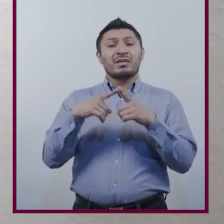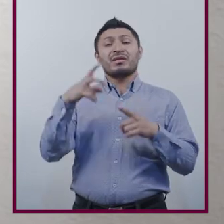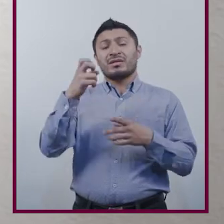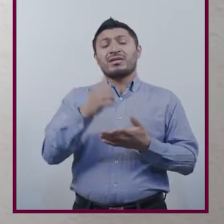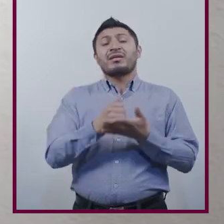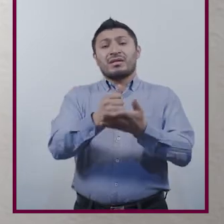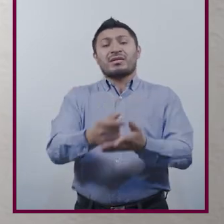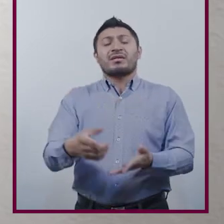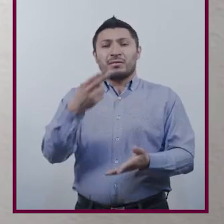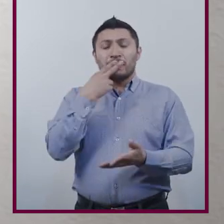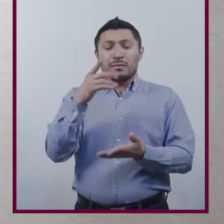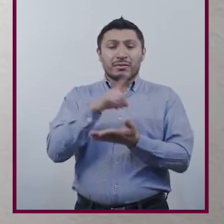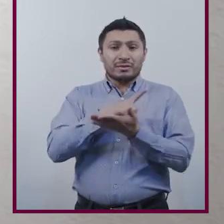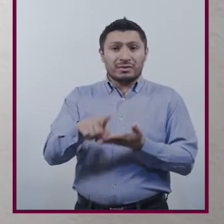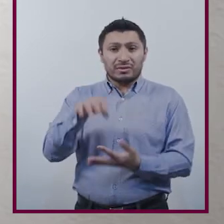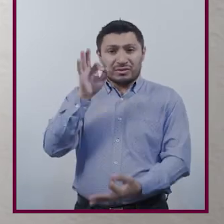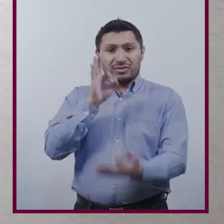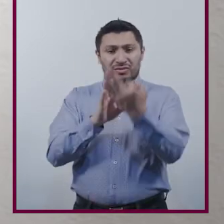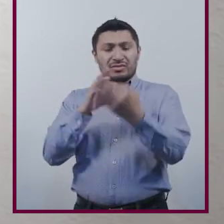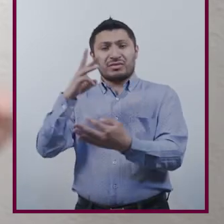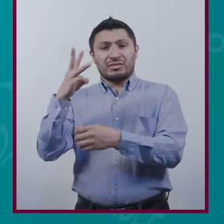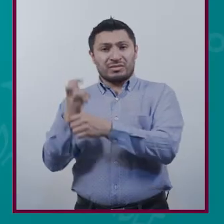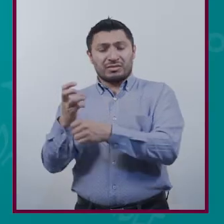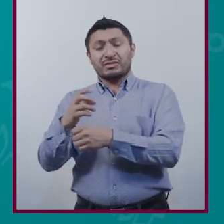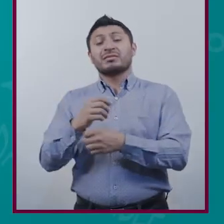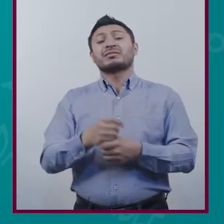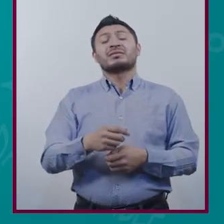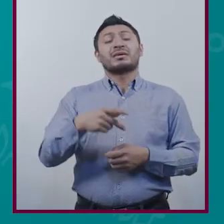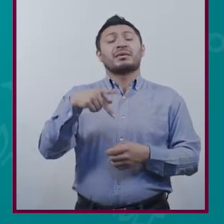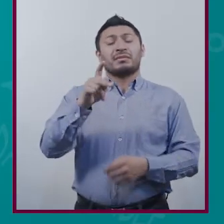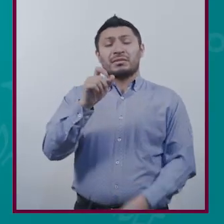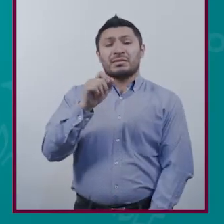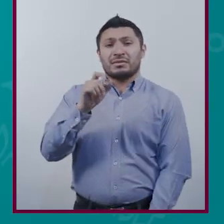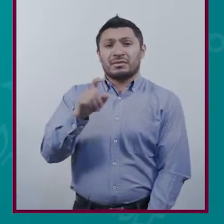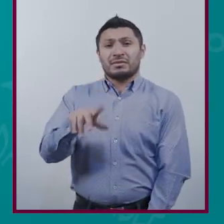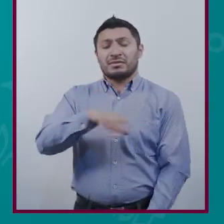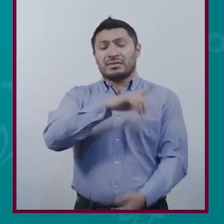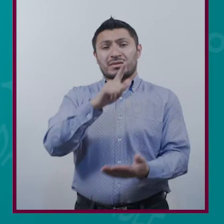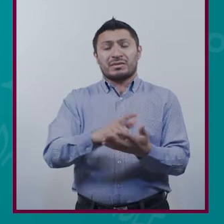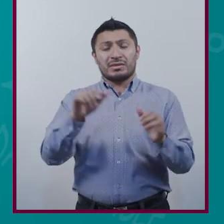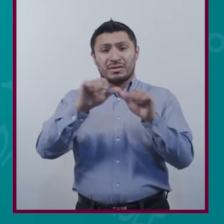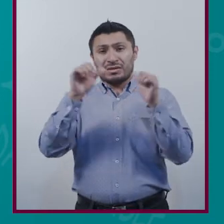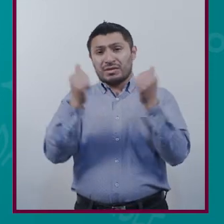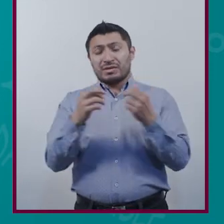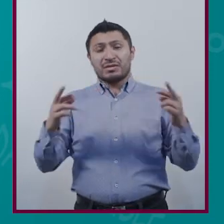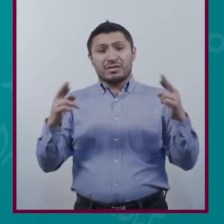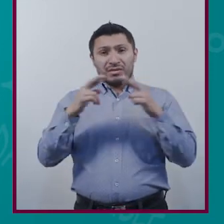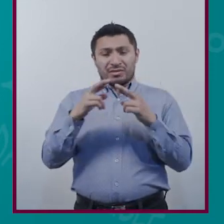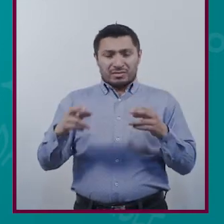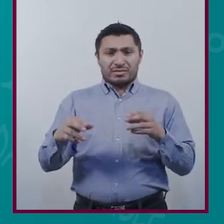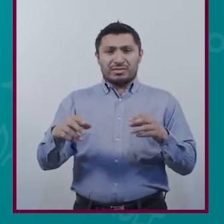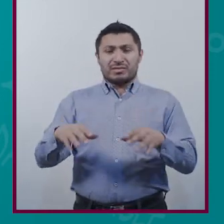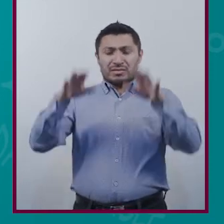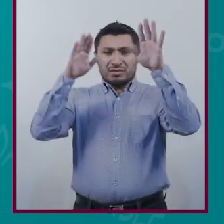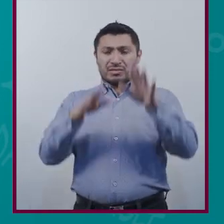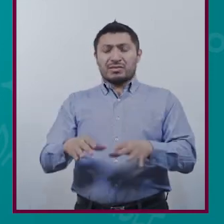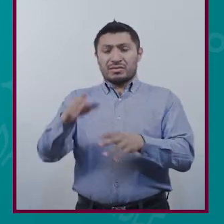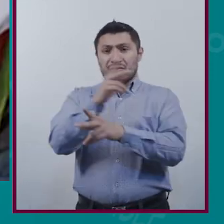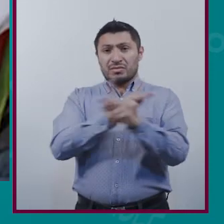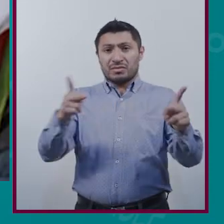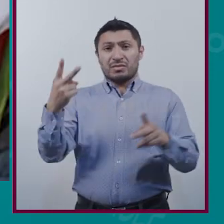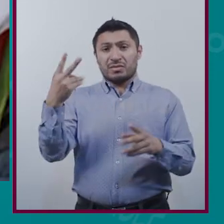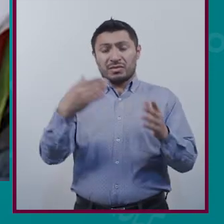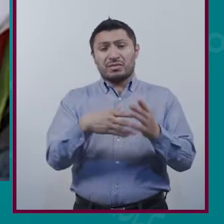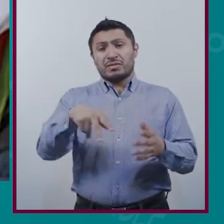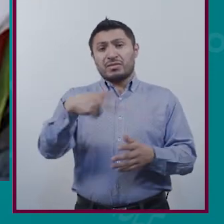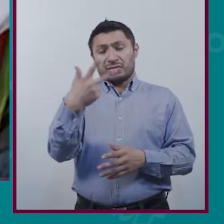permite ejercer derechos frente a terceros. Además, se hace la Ley de Asociaciones Religiosas y Culto Público y en